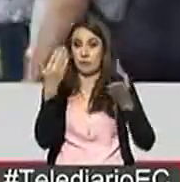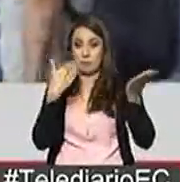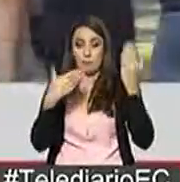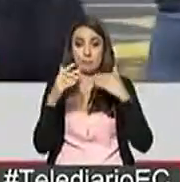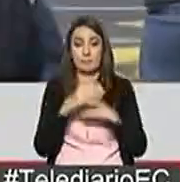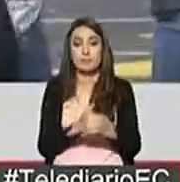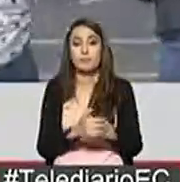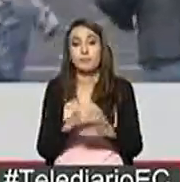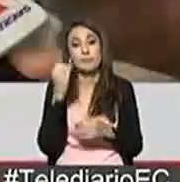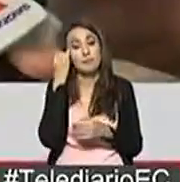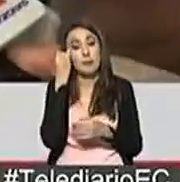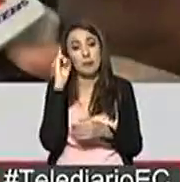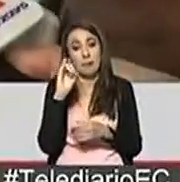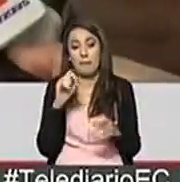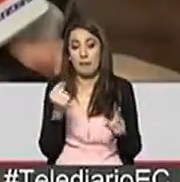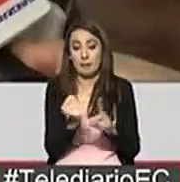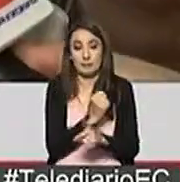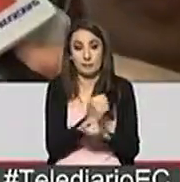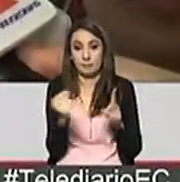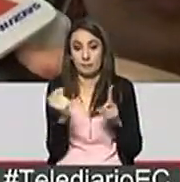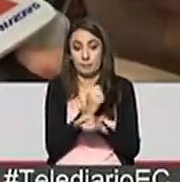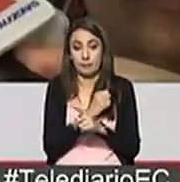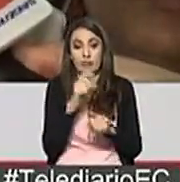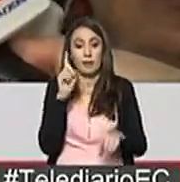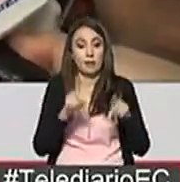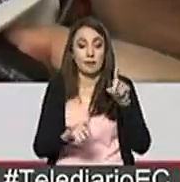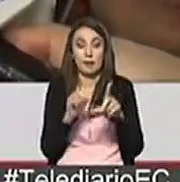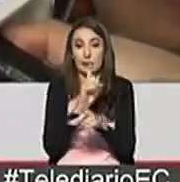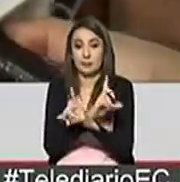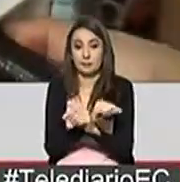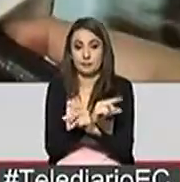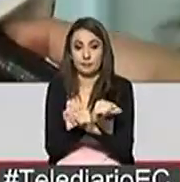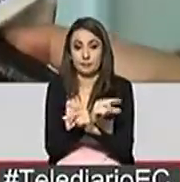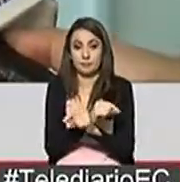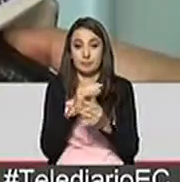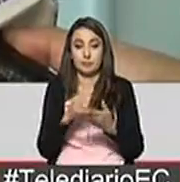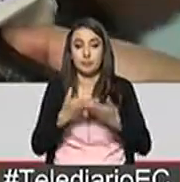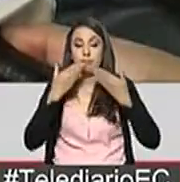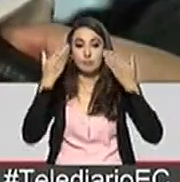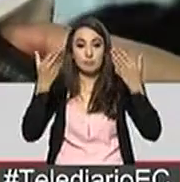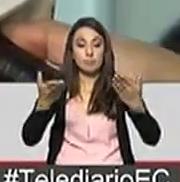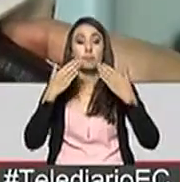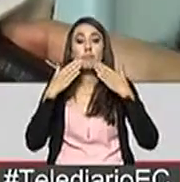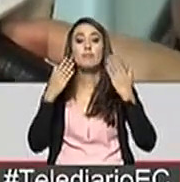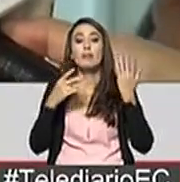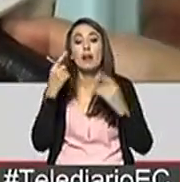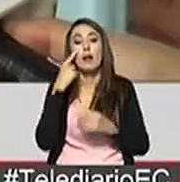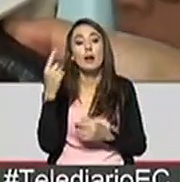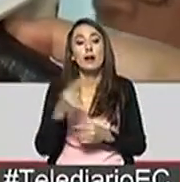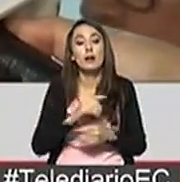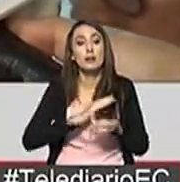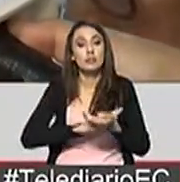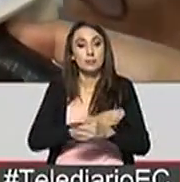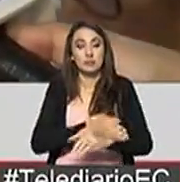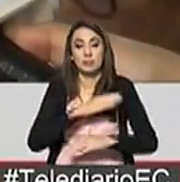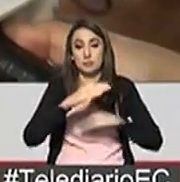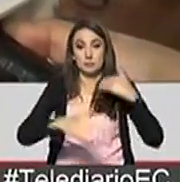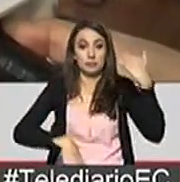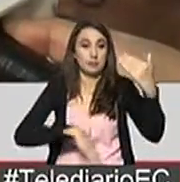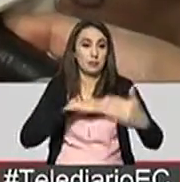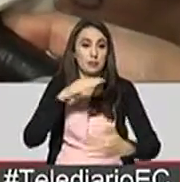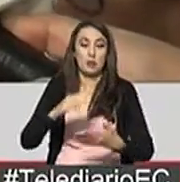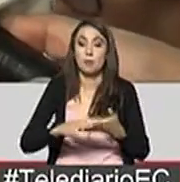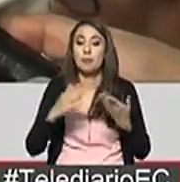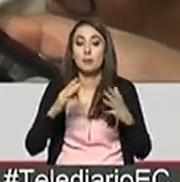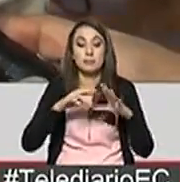la consigna de combatir. Así como también varios Twitter y una versión que se obtuvo inmediatamente después de realizar